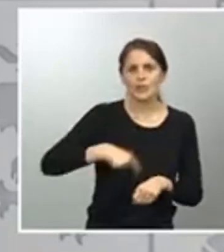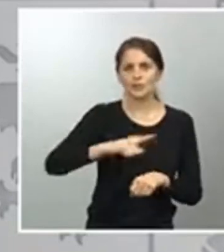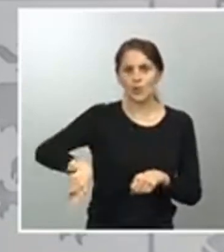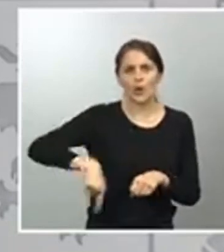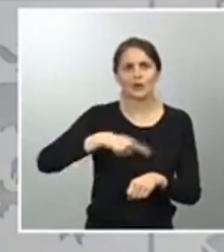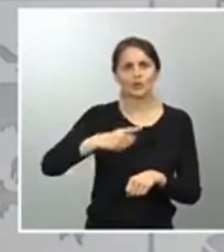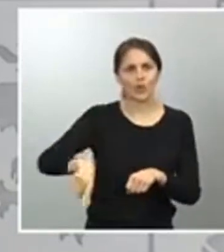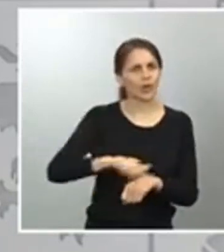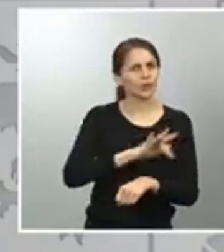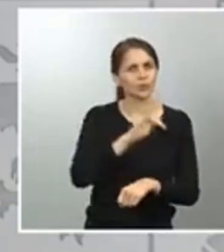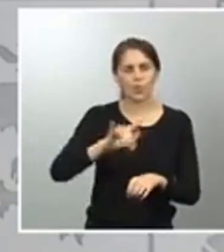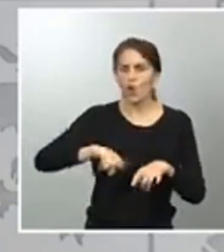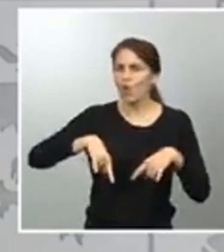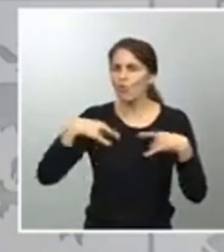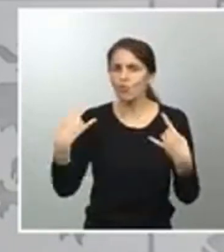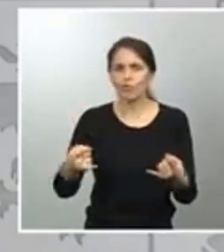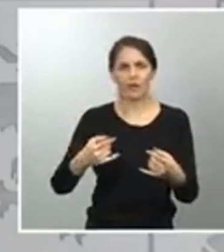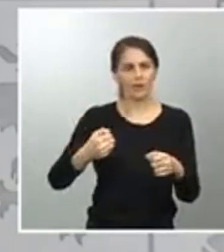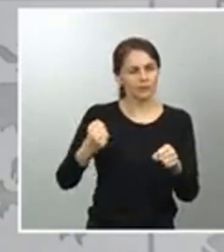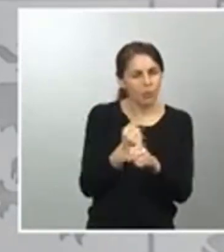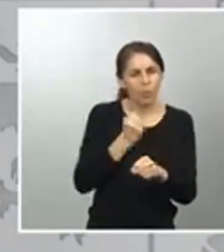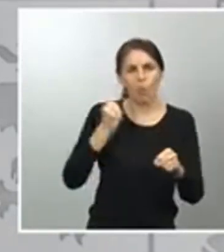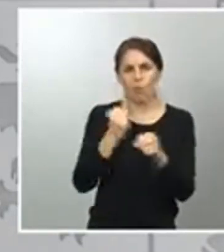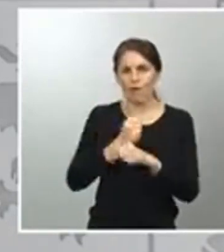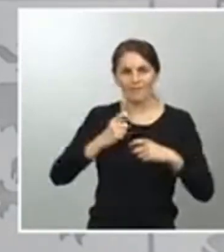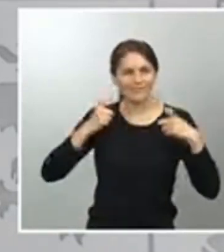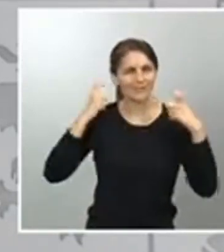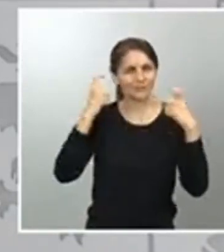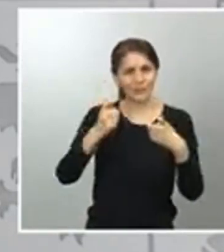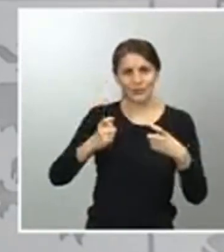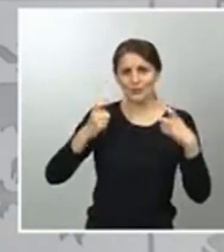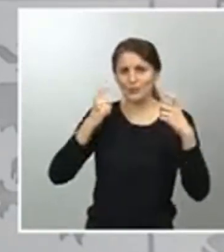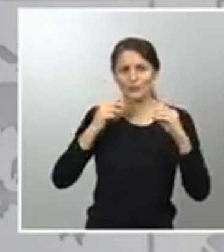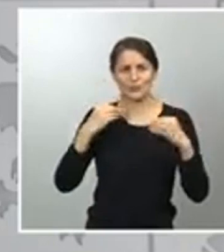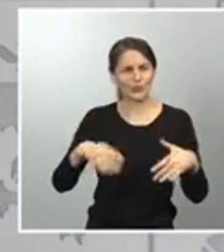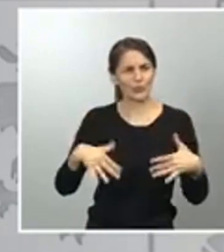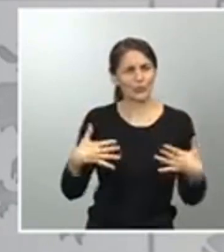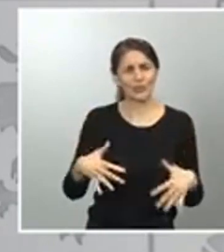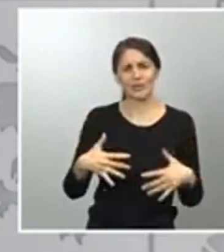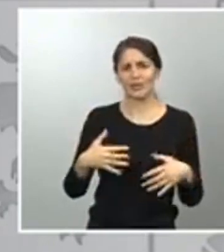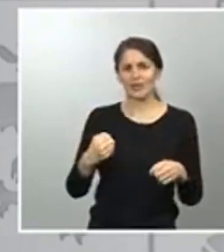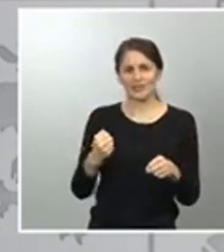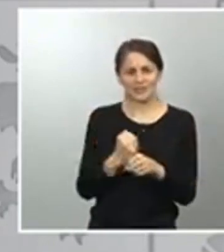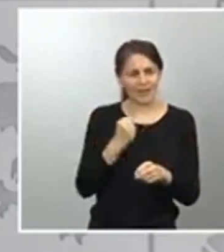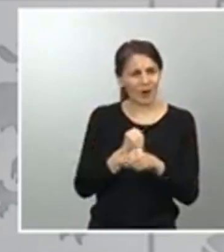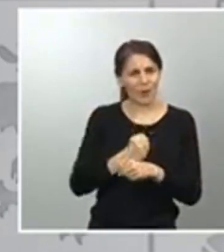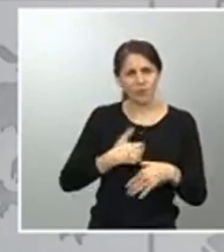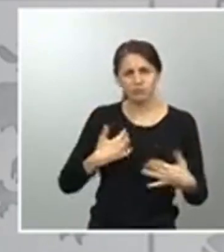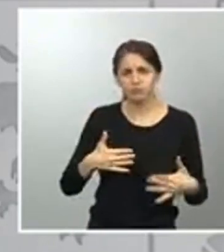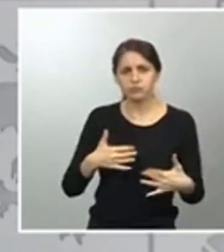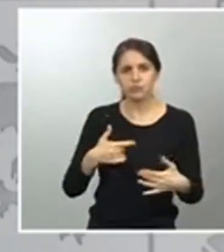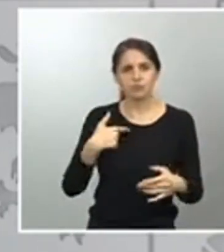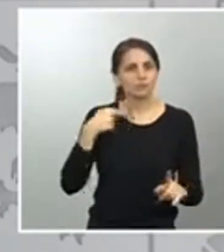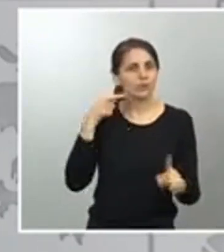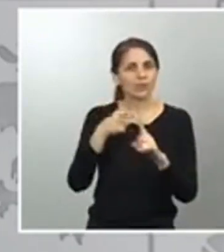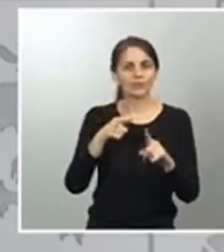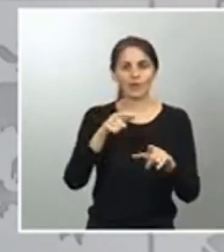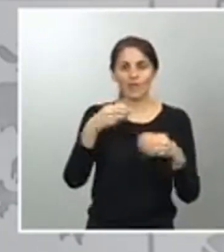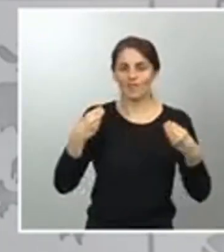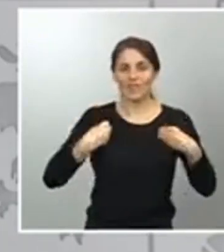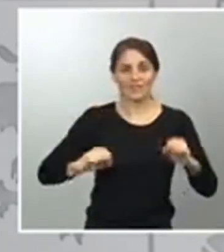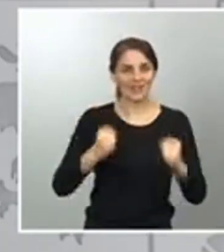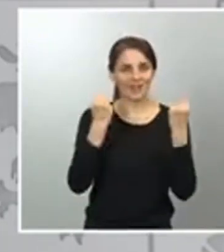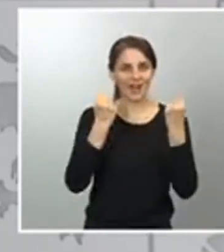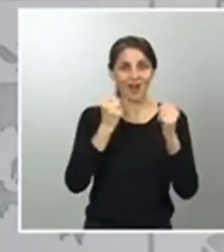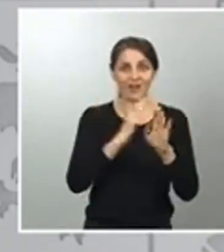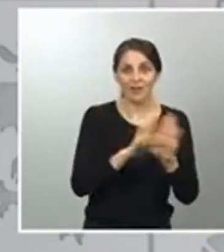y bueno, pues haciendo una labor encomiable para proteger y salvar vidas, sino porque precisamente